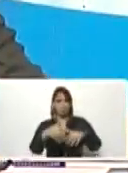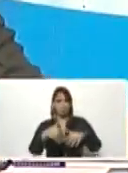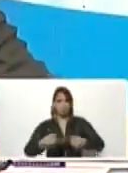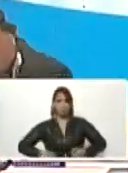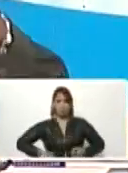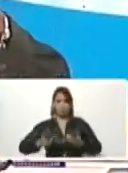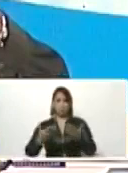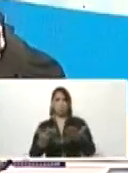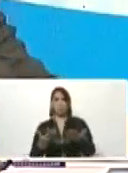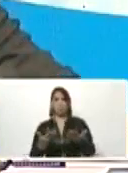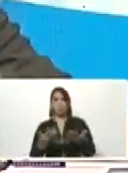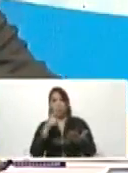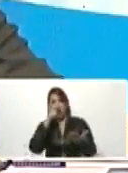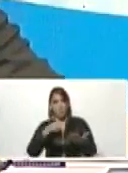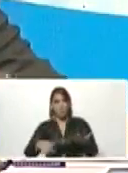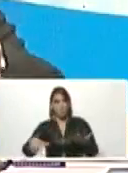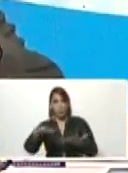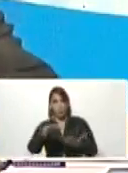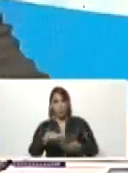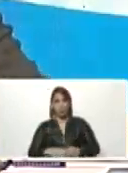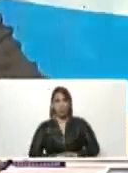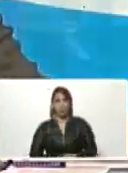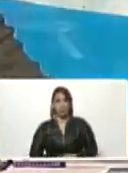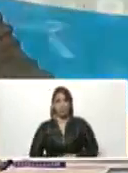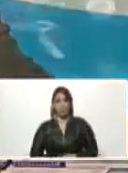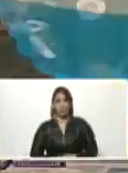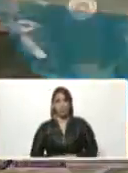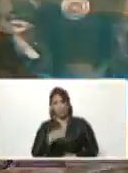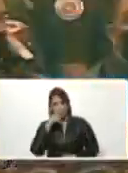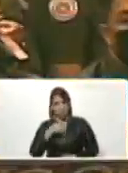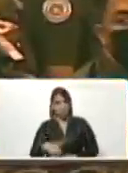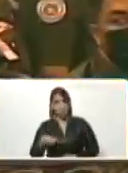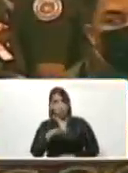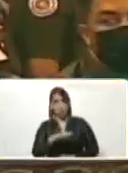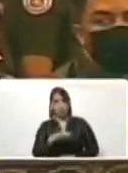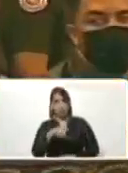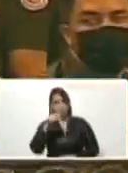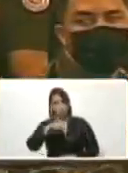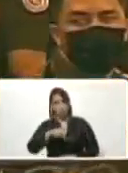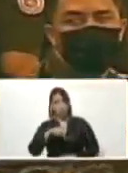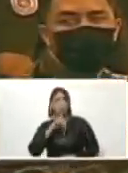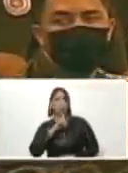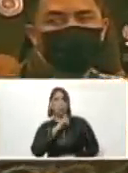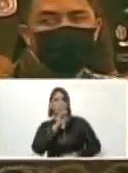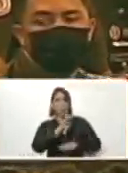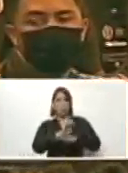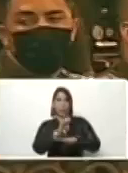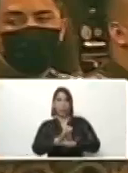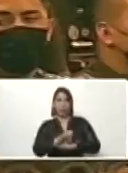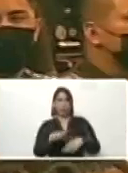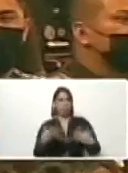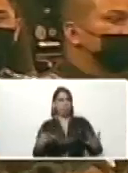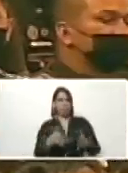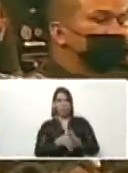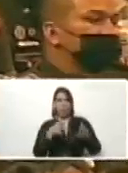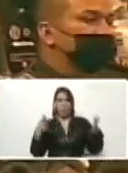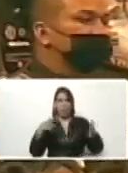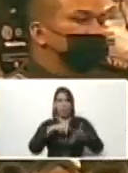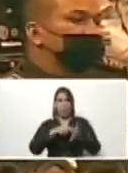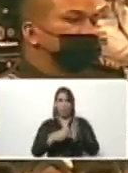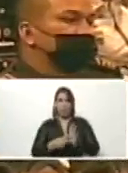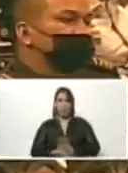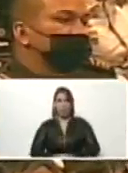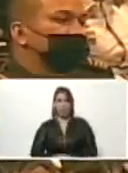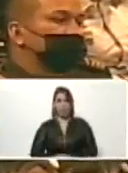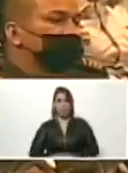ponerse a la orden del pueblo de Guayaquil, del pueblo de Quito, de lo que hoy es Ecuador. ¡Qué grandeza, ¿verdad? Entonces